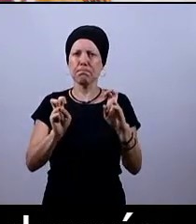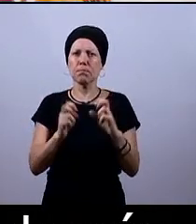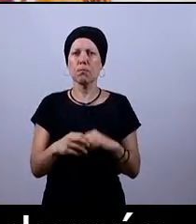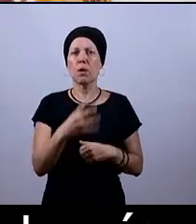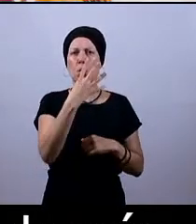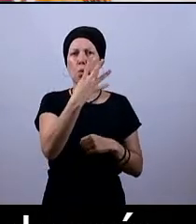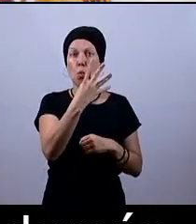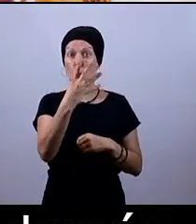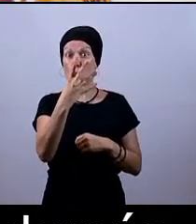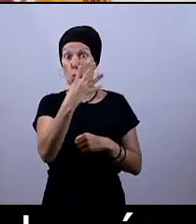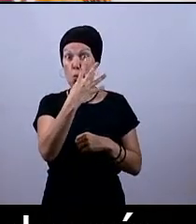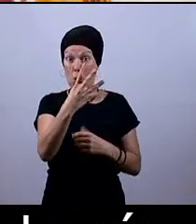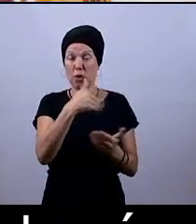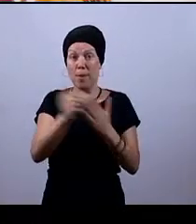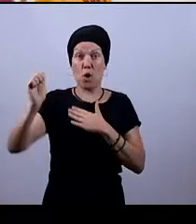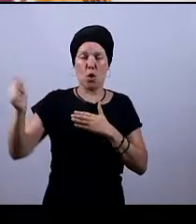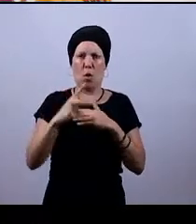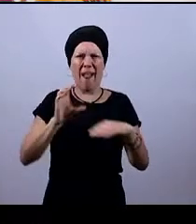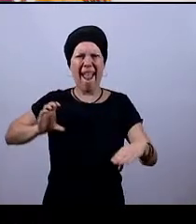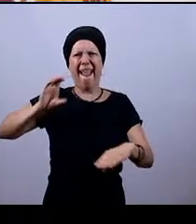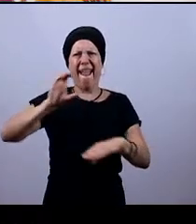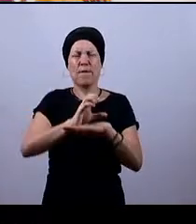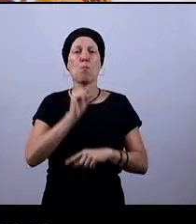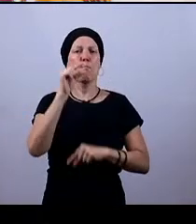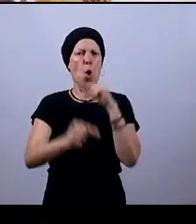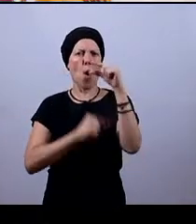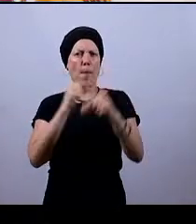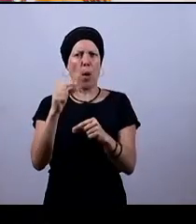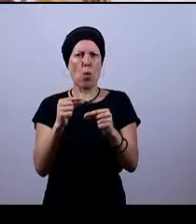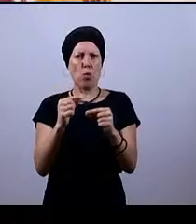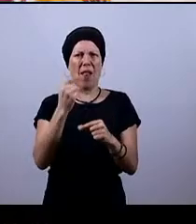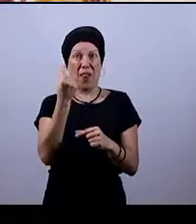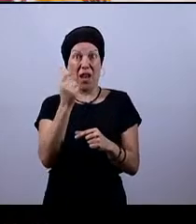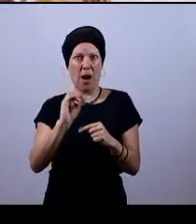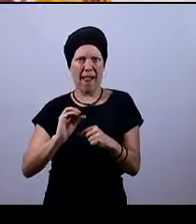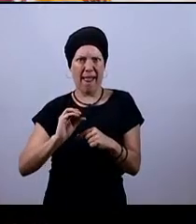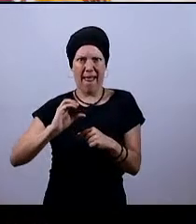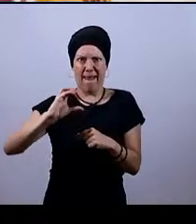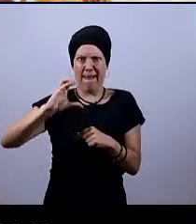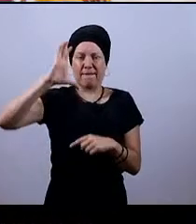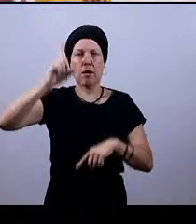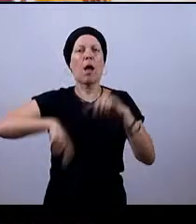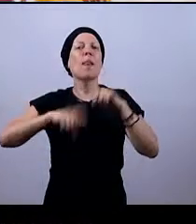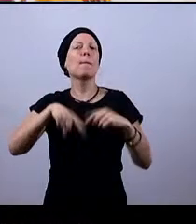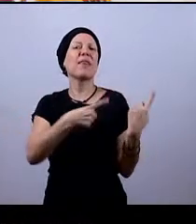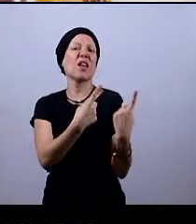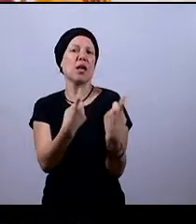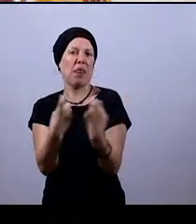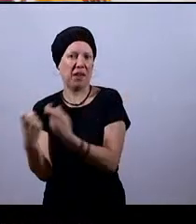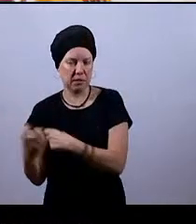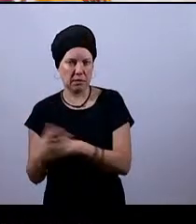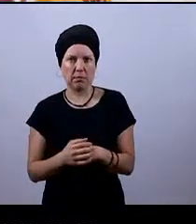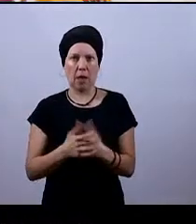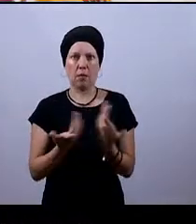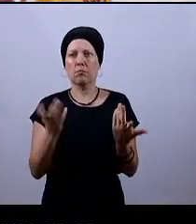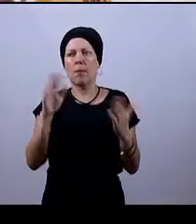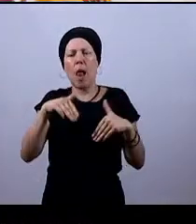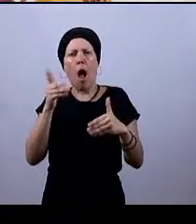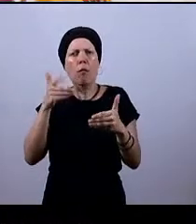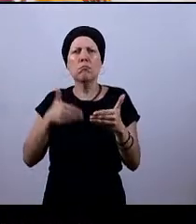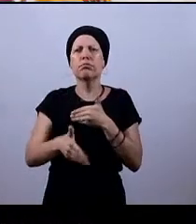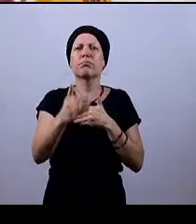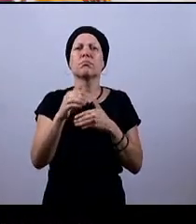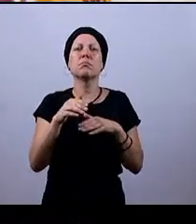4 millones de euros e iremos ampliando este importe en función de las necesidades, con un horizonte